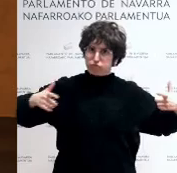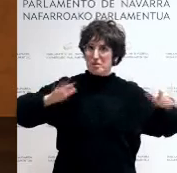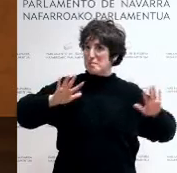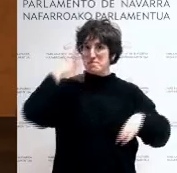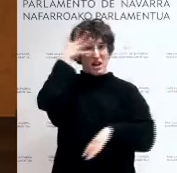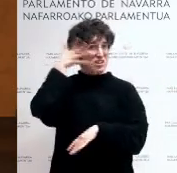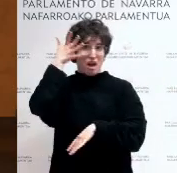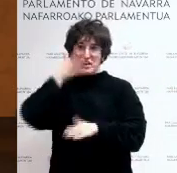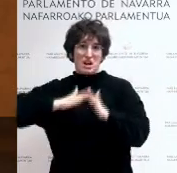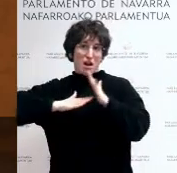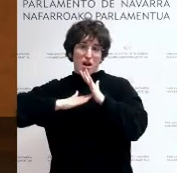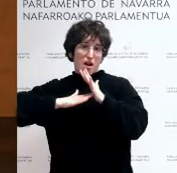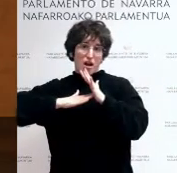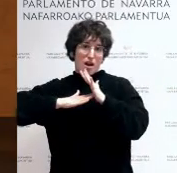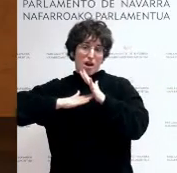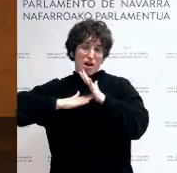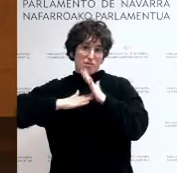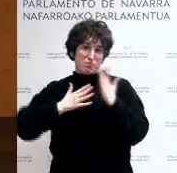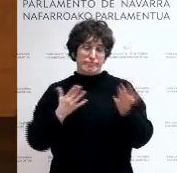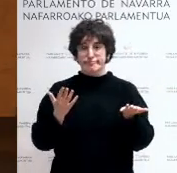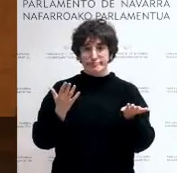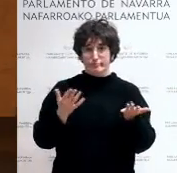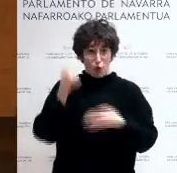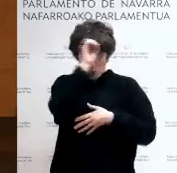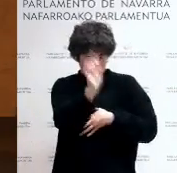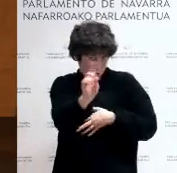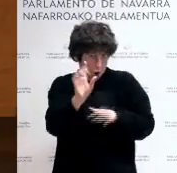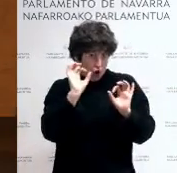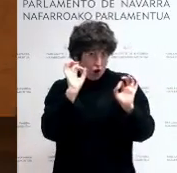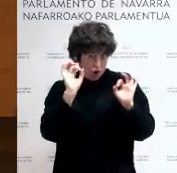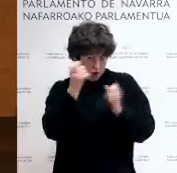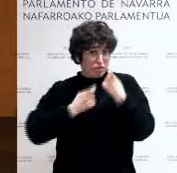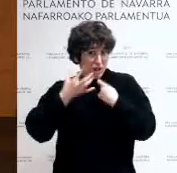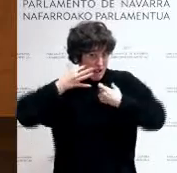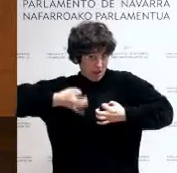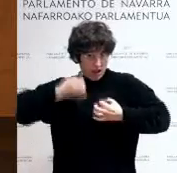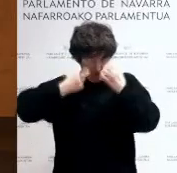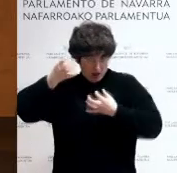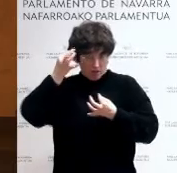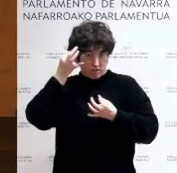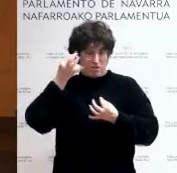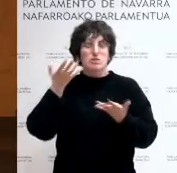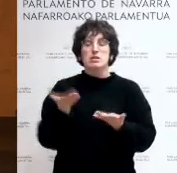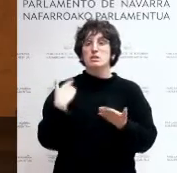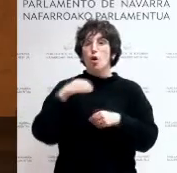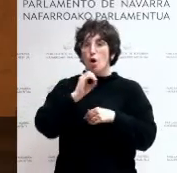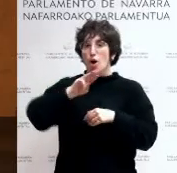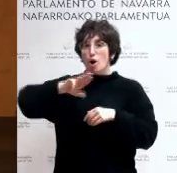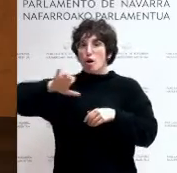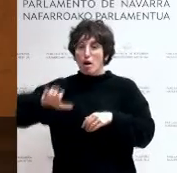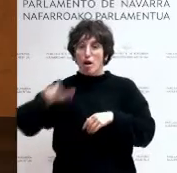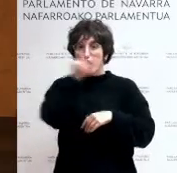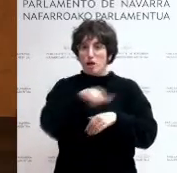quedando estancada. No son opiniones, son datos como les acabo de mostrar. Más datos. La última OPE que ha habido en Navarra de radiólogos,